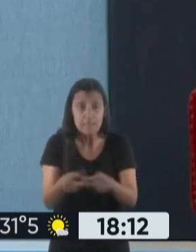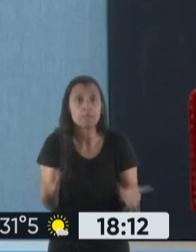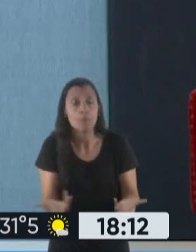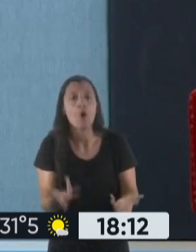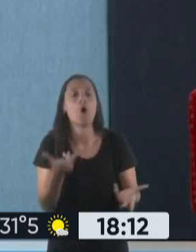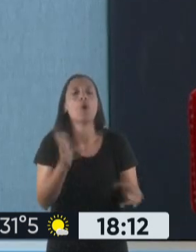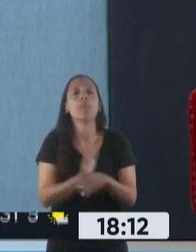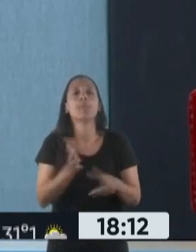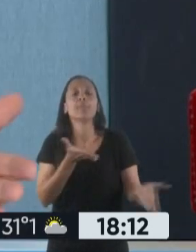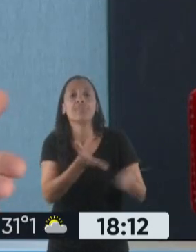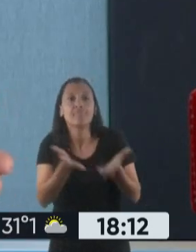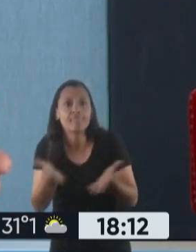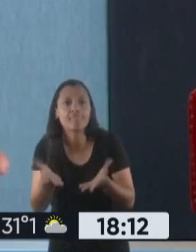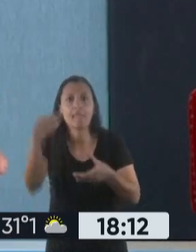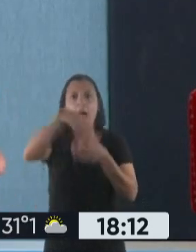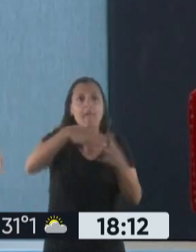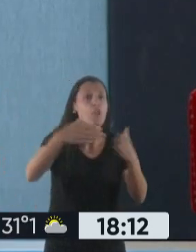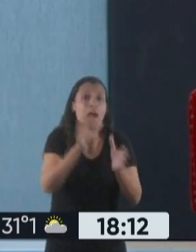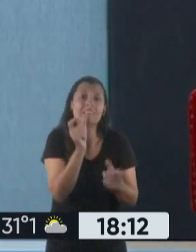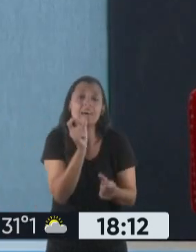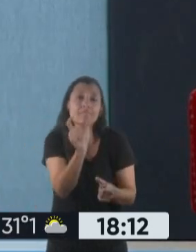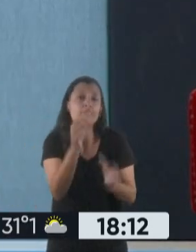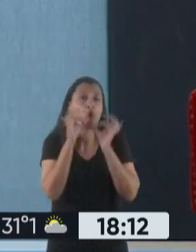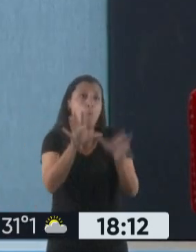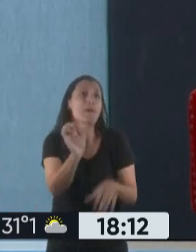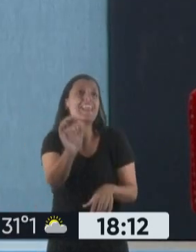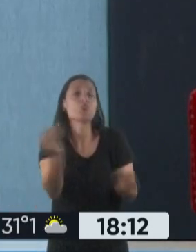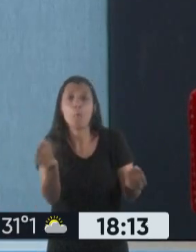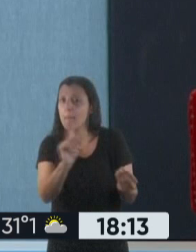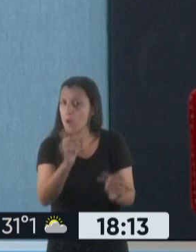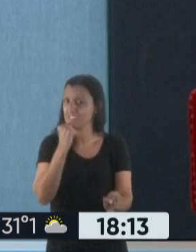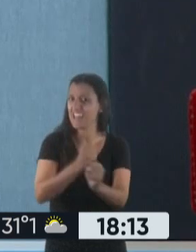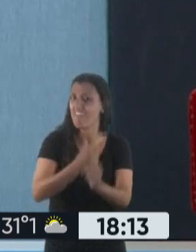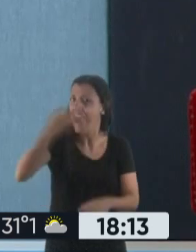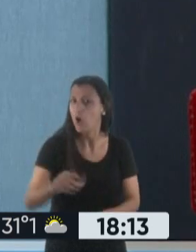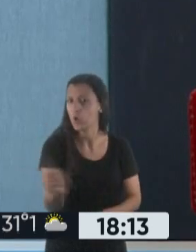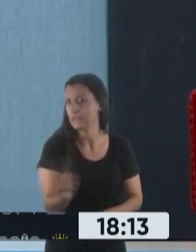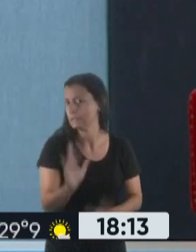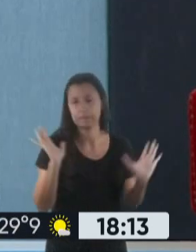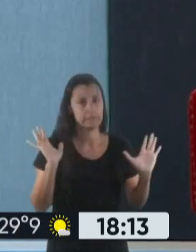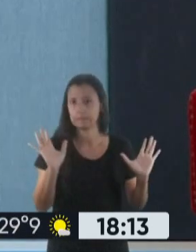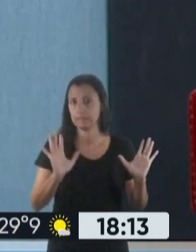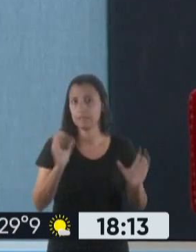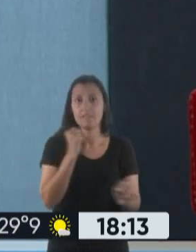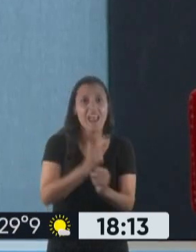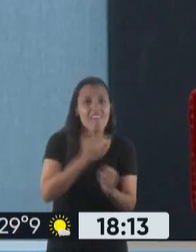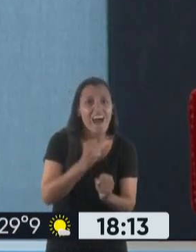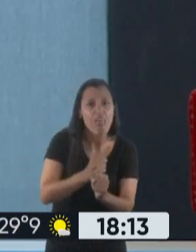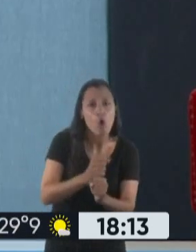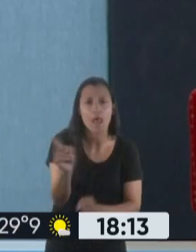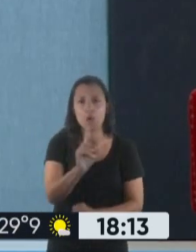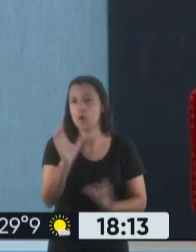como sirvienta, pónganle el nombre que quieran, pero no como trabajadora, no como trabajadora.